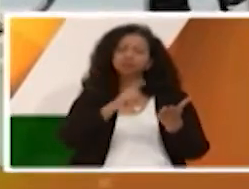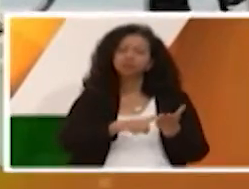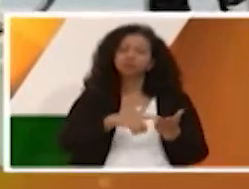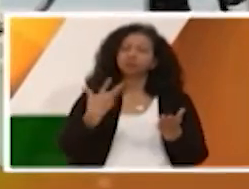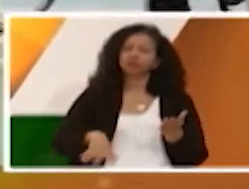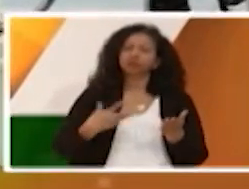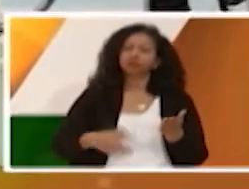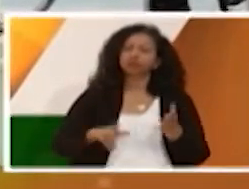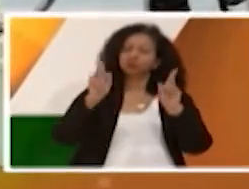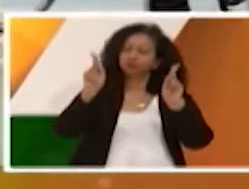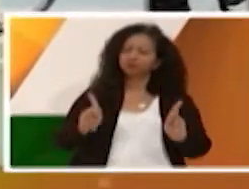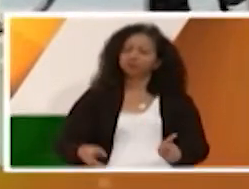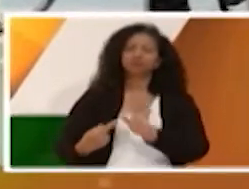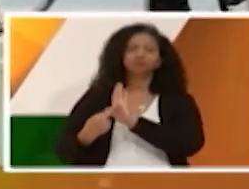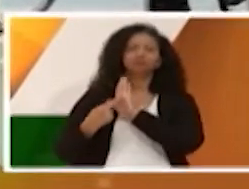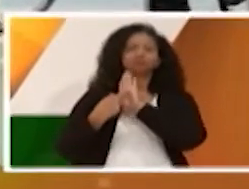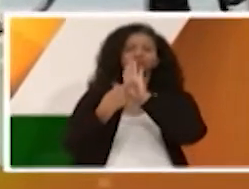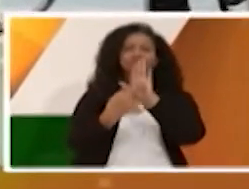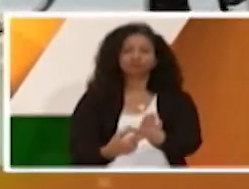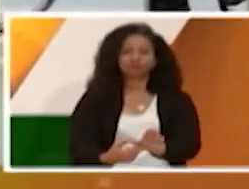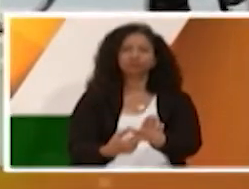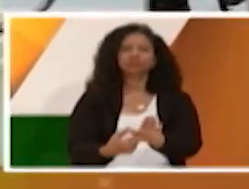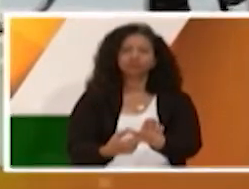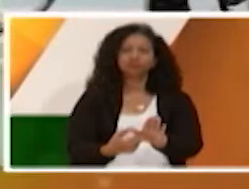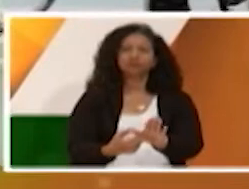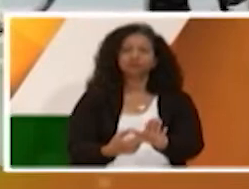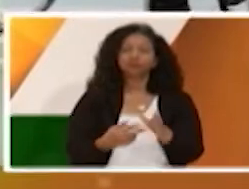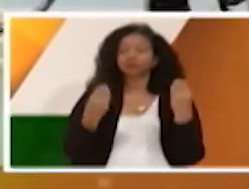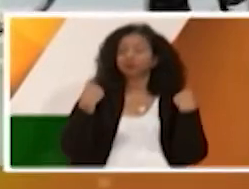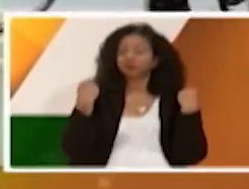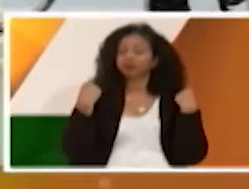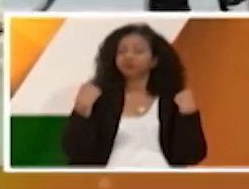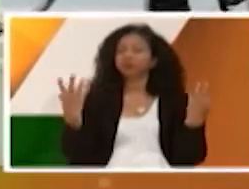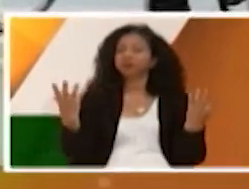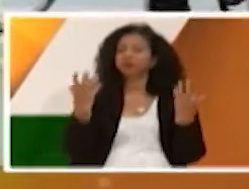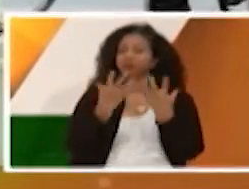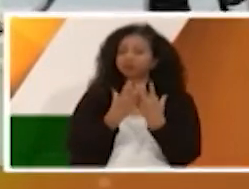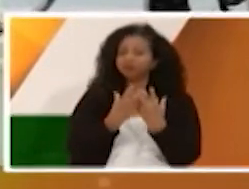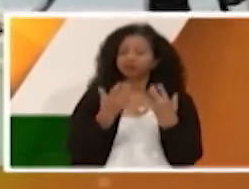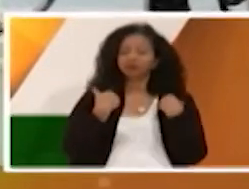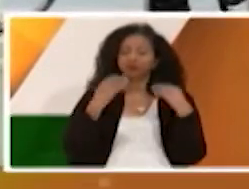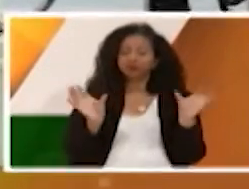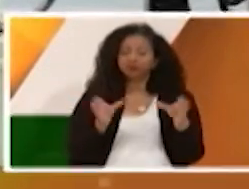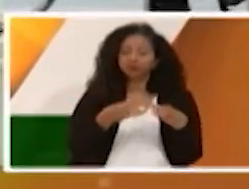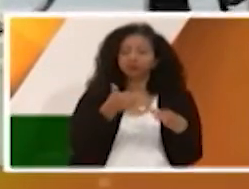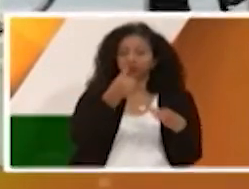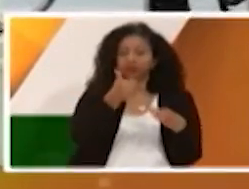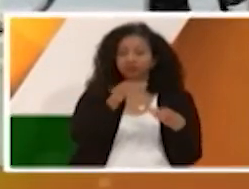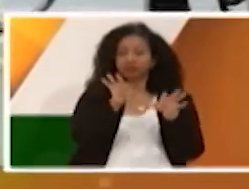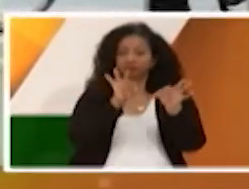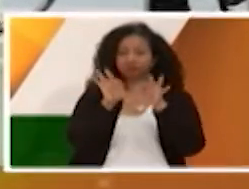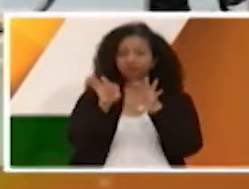nos han representado, como son el deporte adaptado, los atletas adaptados. Hemos elegido 10, pero ahí van a haber más